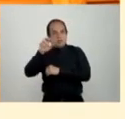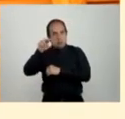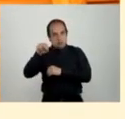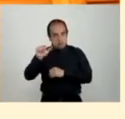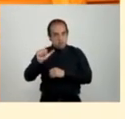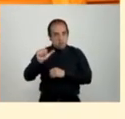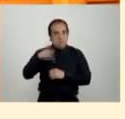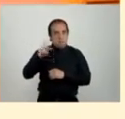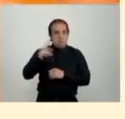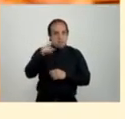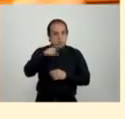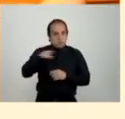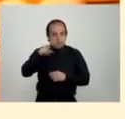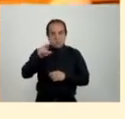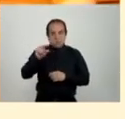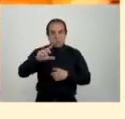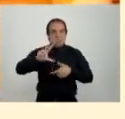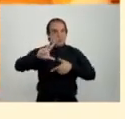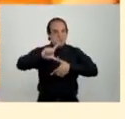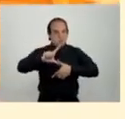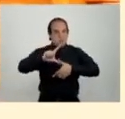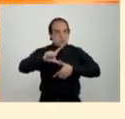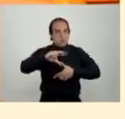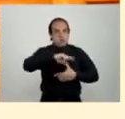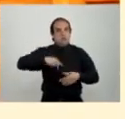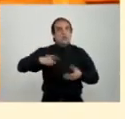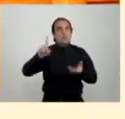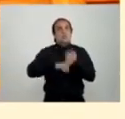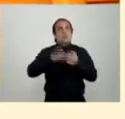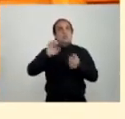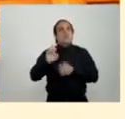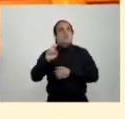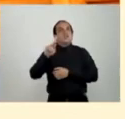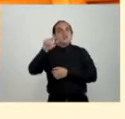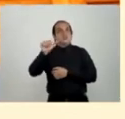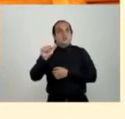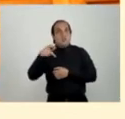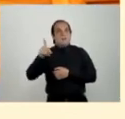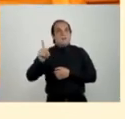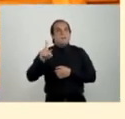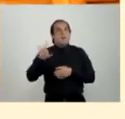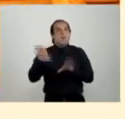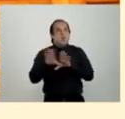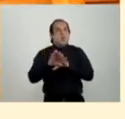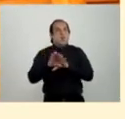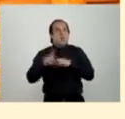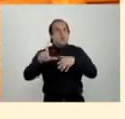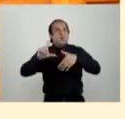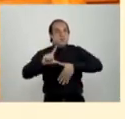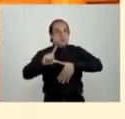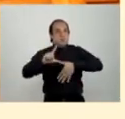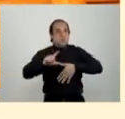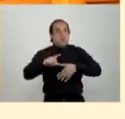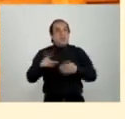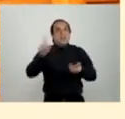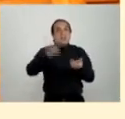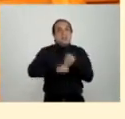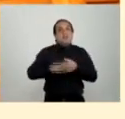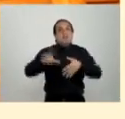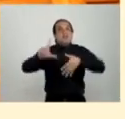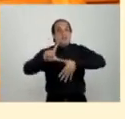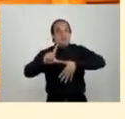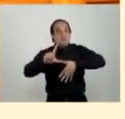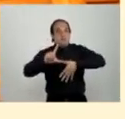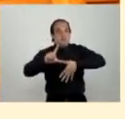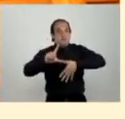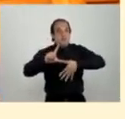Es curioso. Entramos en Europa como latinoamericanos, pero entramos en Latinoamérica como lo que éramos. Ahí están